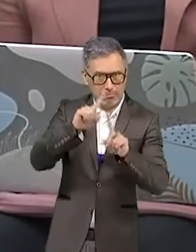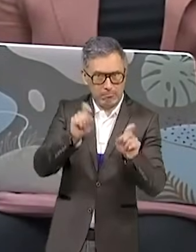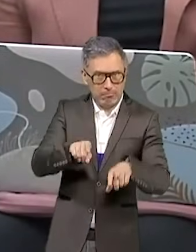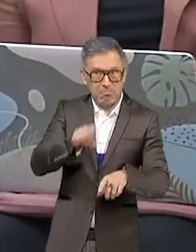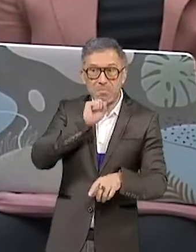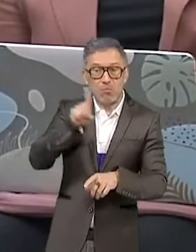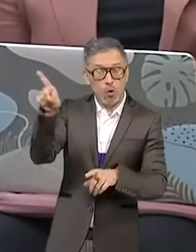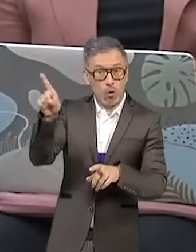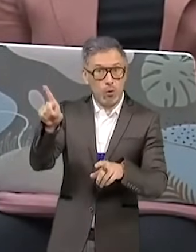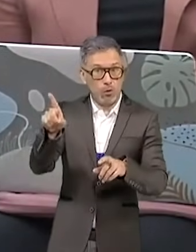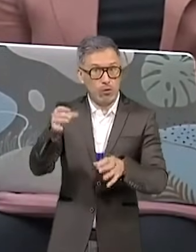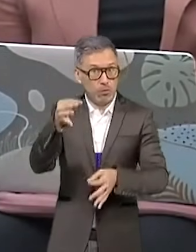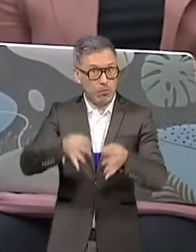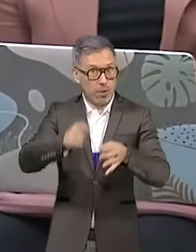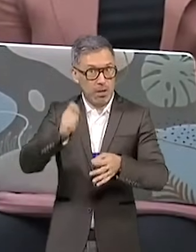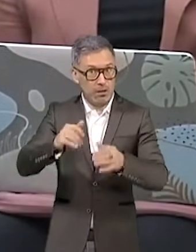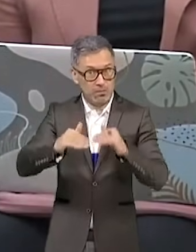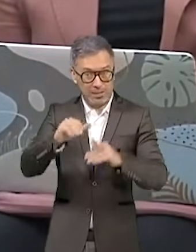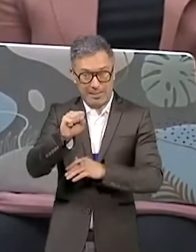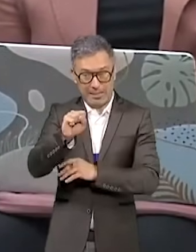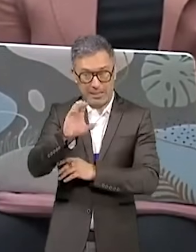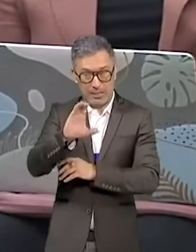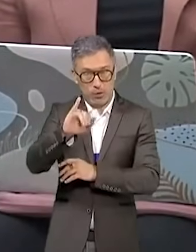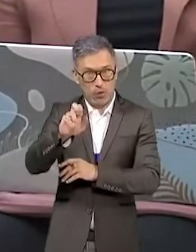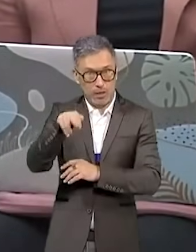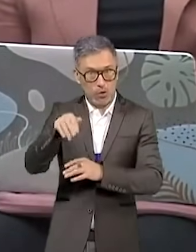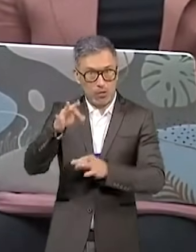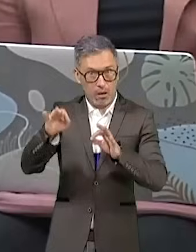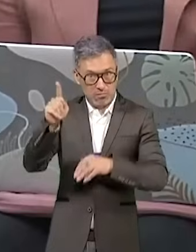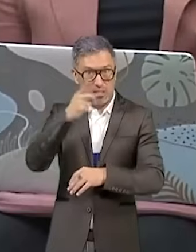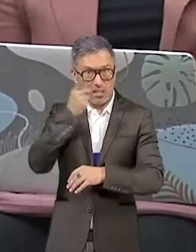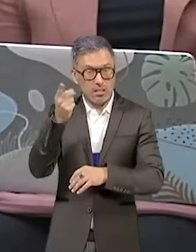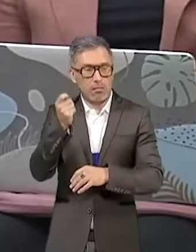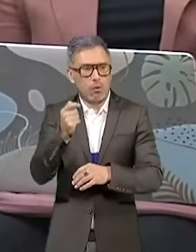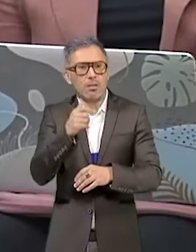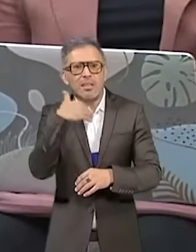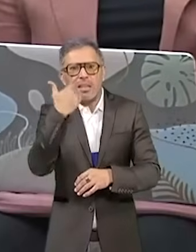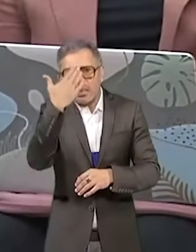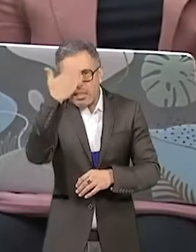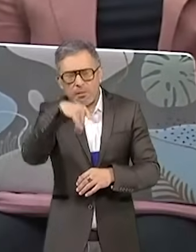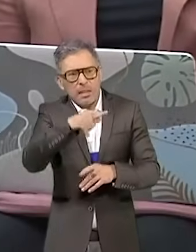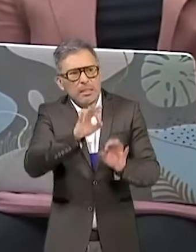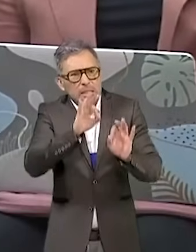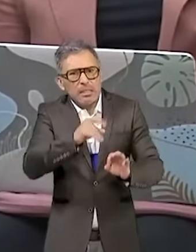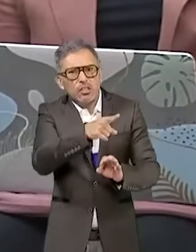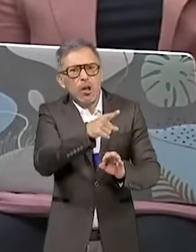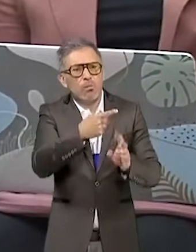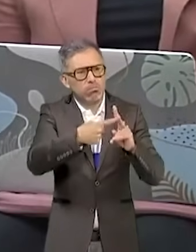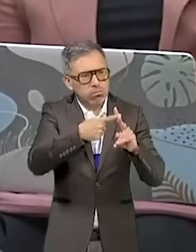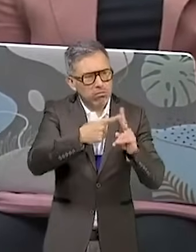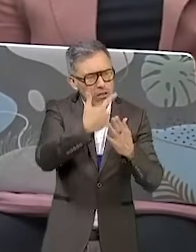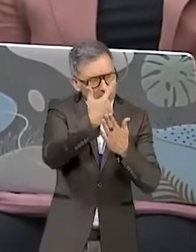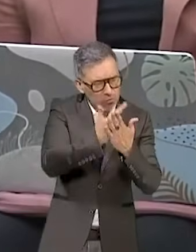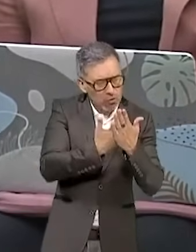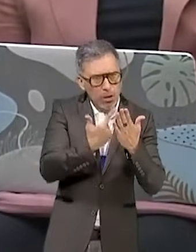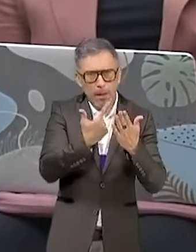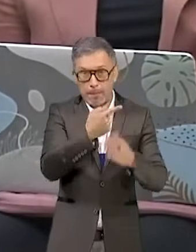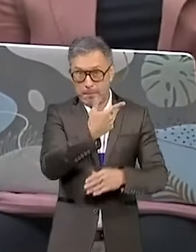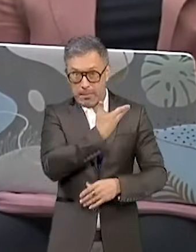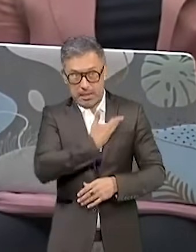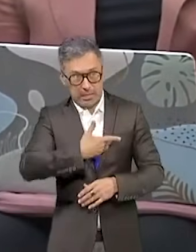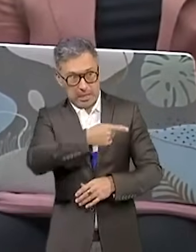la Nación, que ha pedido que se pueda especificar en qué consiste y cómo se desagrega el salario del